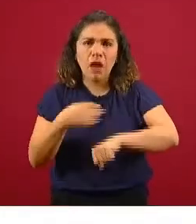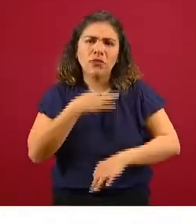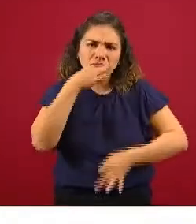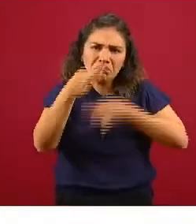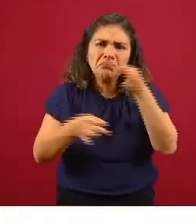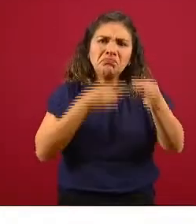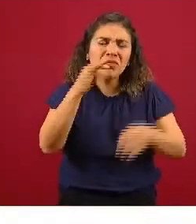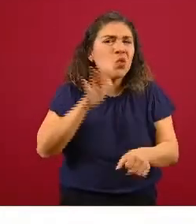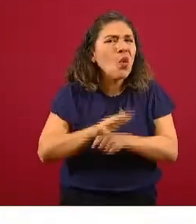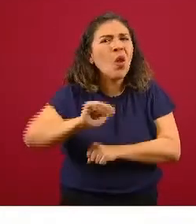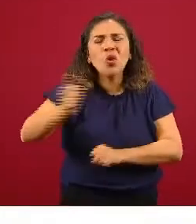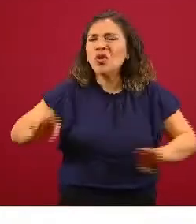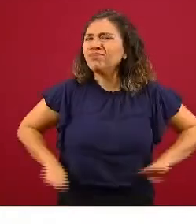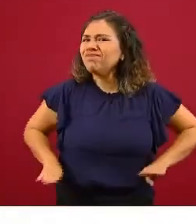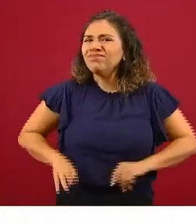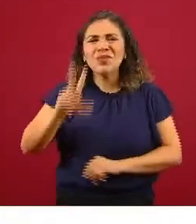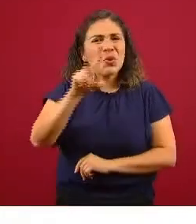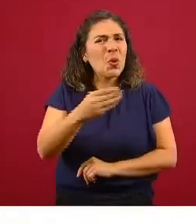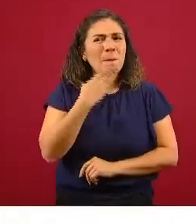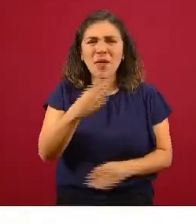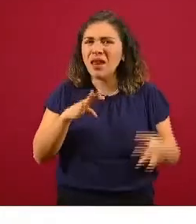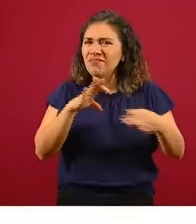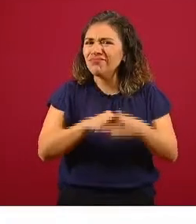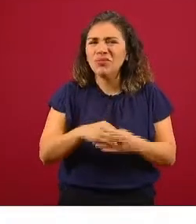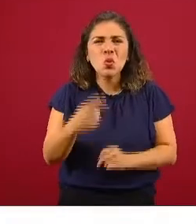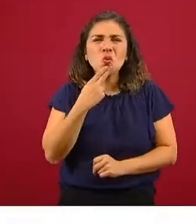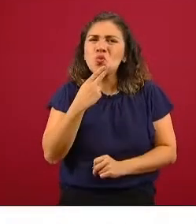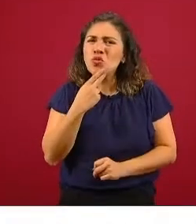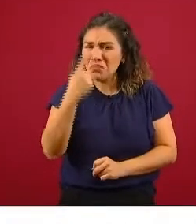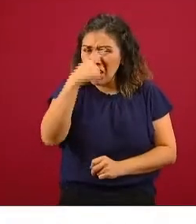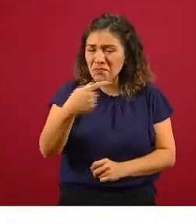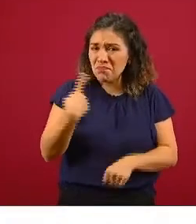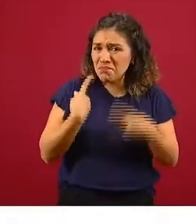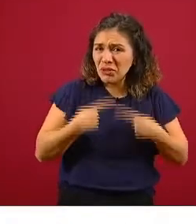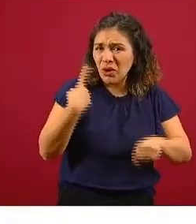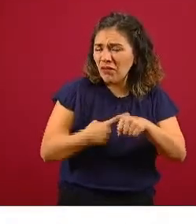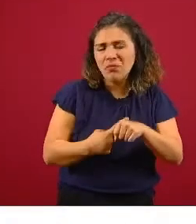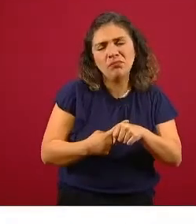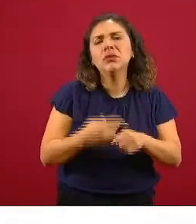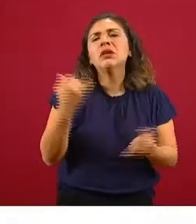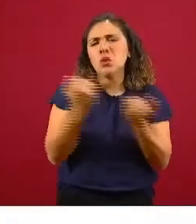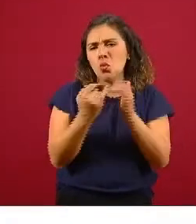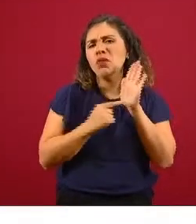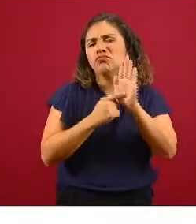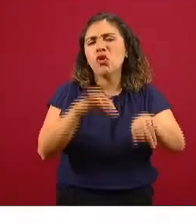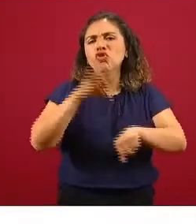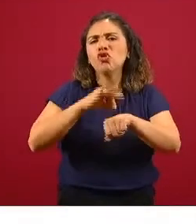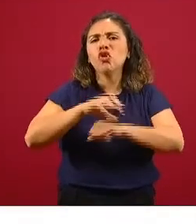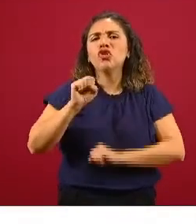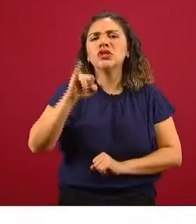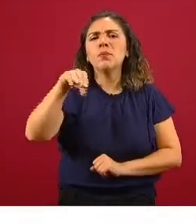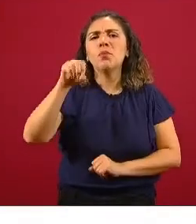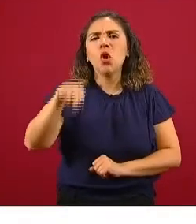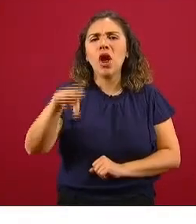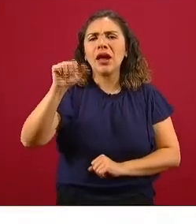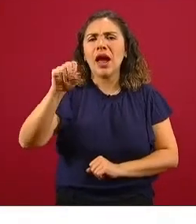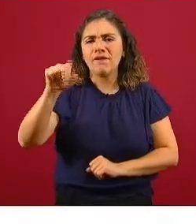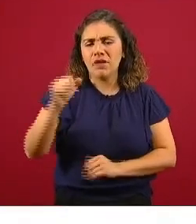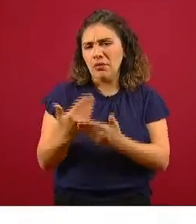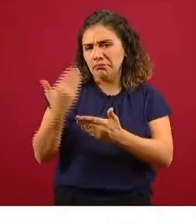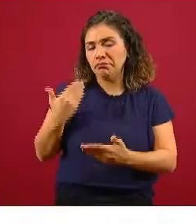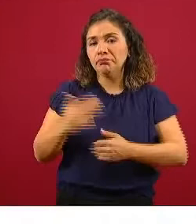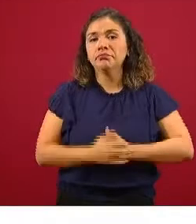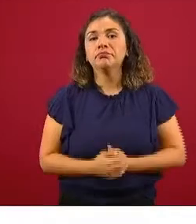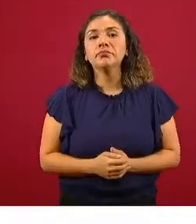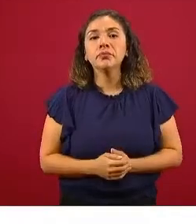cuáles no tienen utilidad y no deben ser utilizados. Lo presentó el doctor Simón Cava hace un par de semanas. La siguiente.